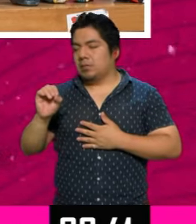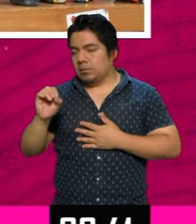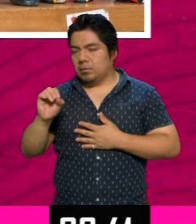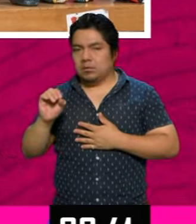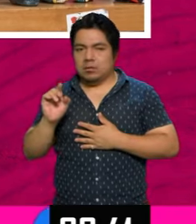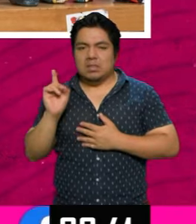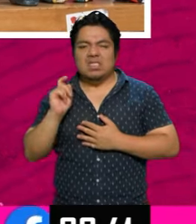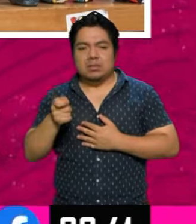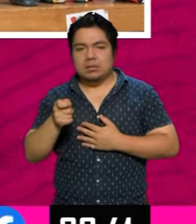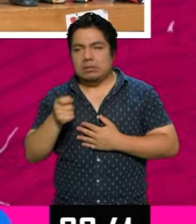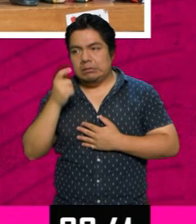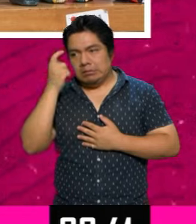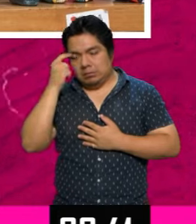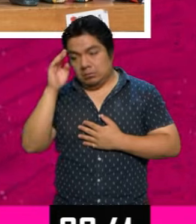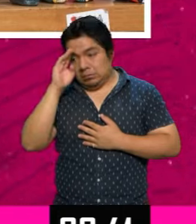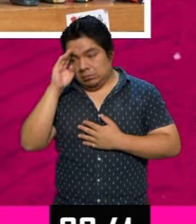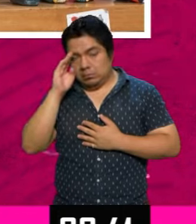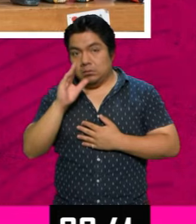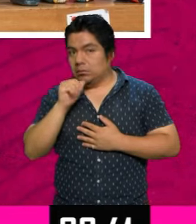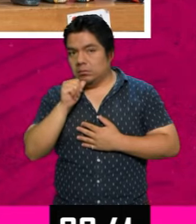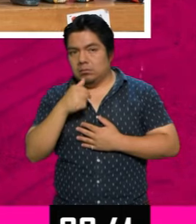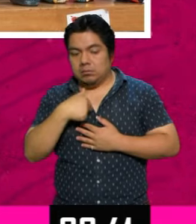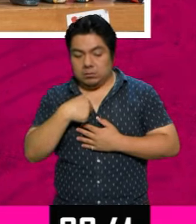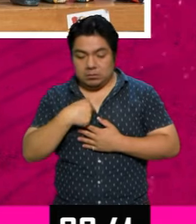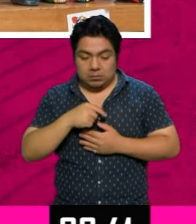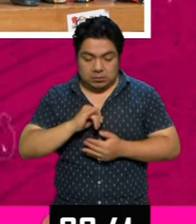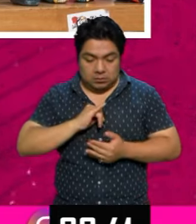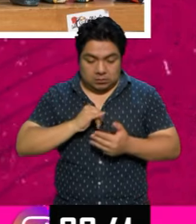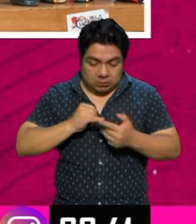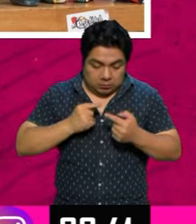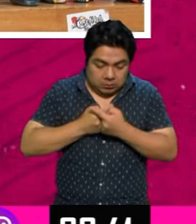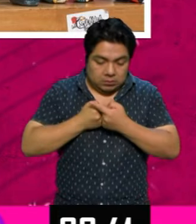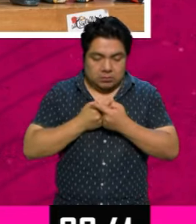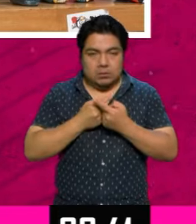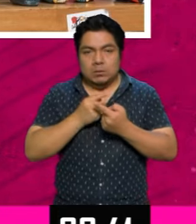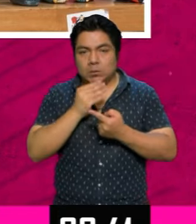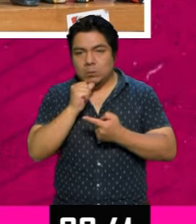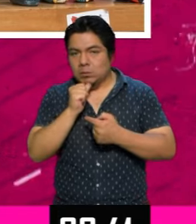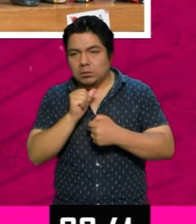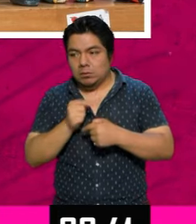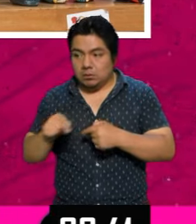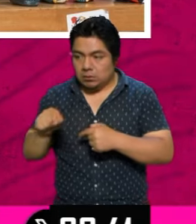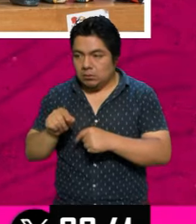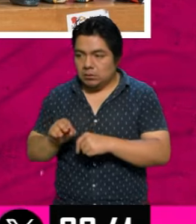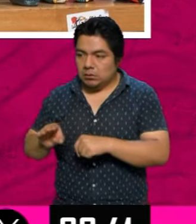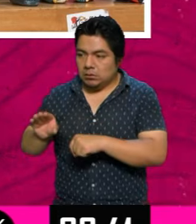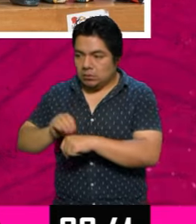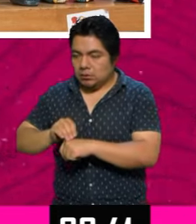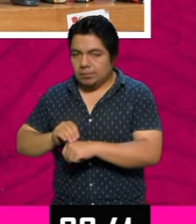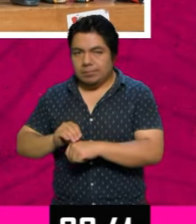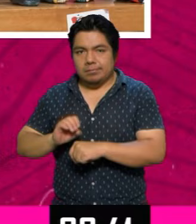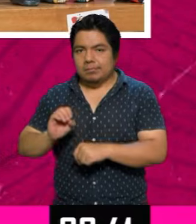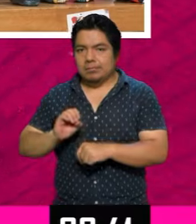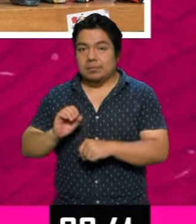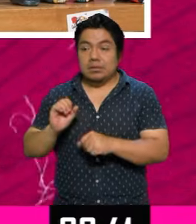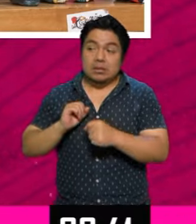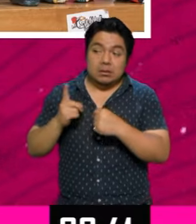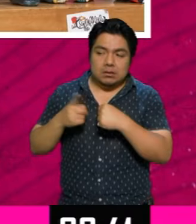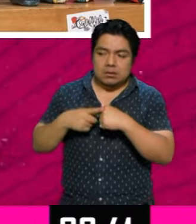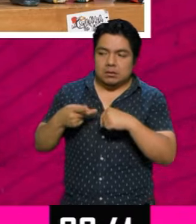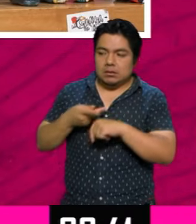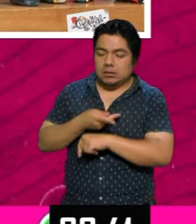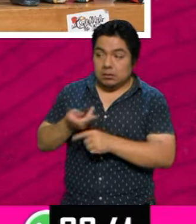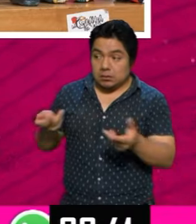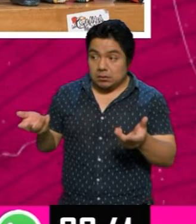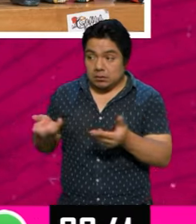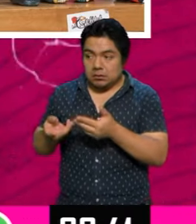que va contra nuestra naturaleza y no lo podemos permitir en nadie, ¿sí? Si alguien lo hace, pues por lo menos